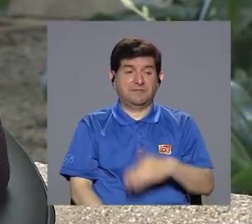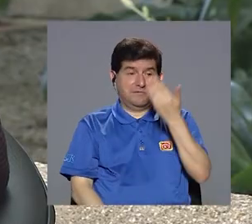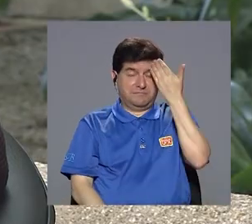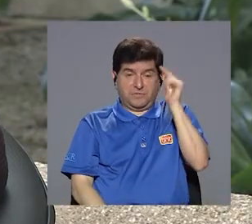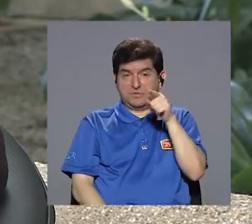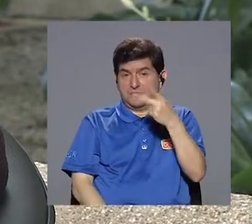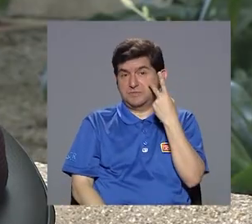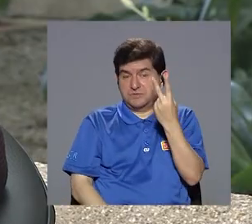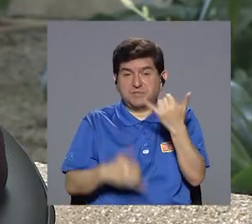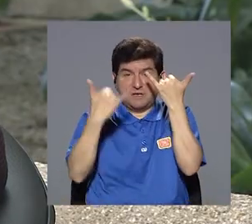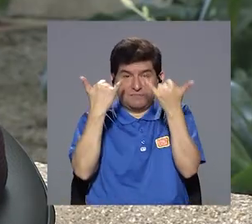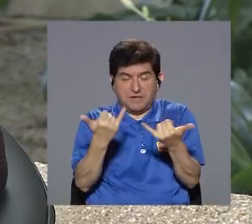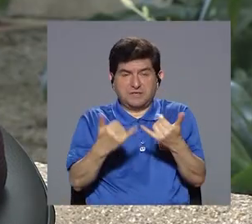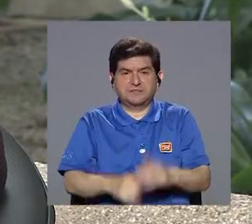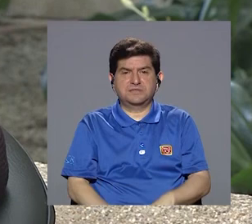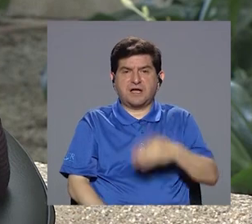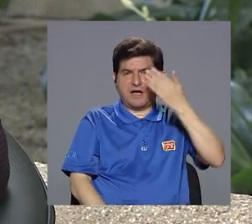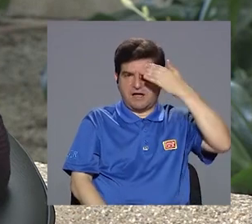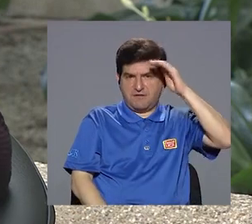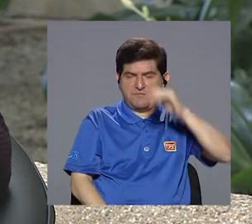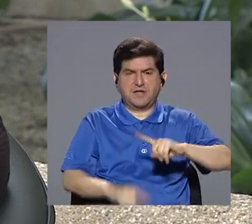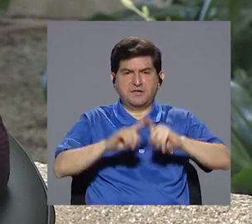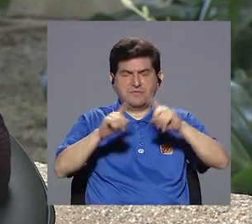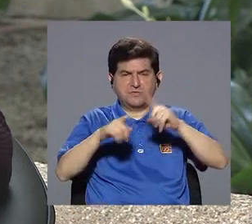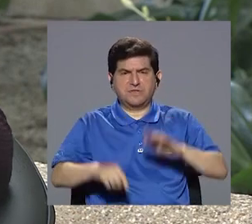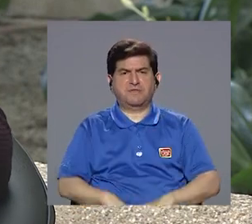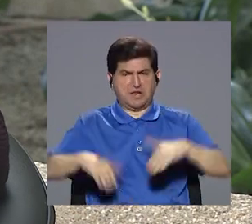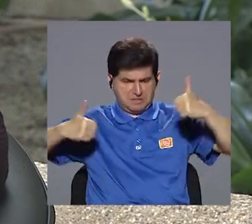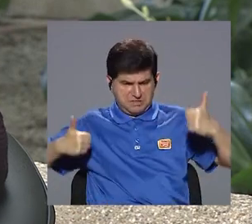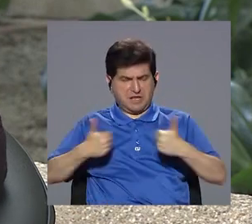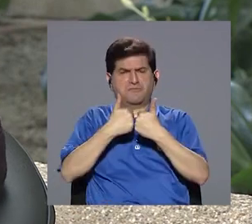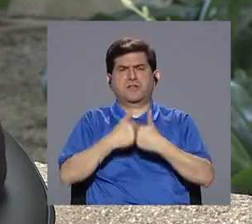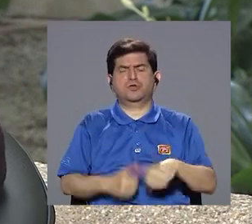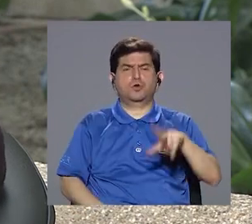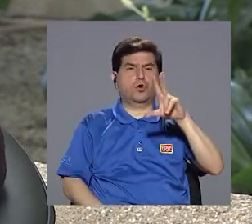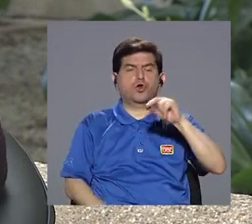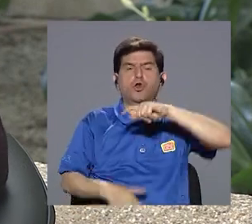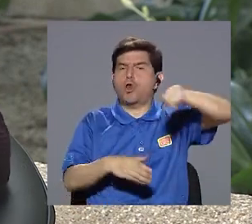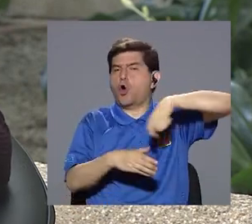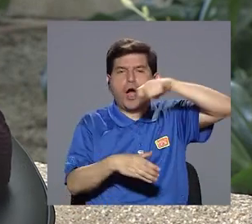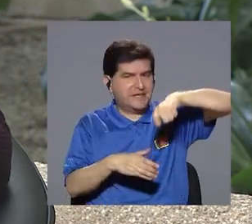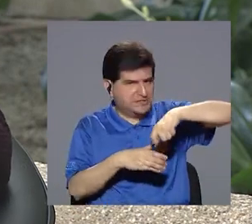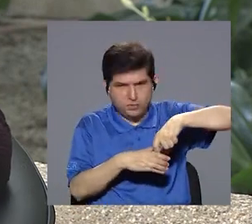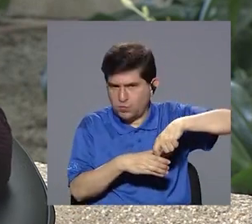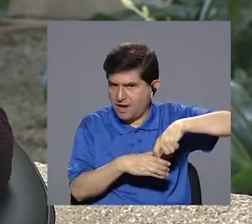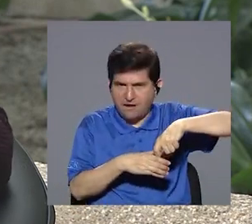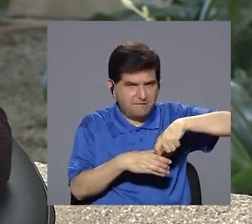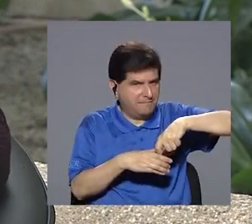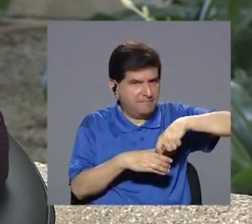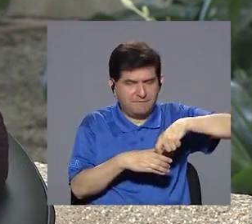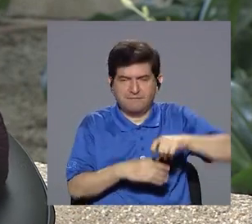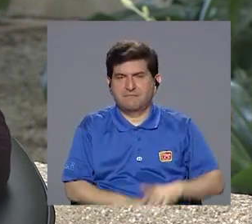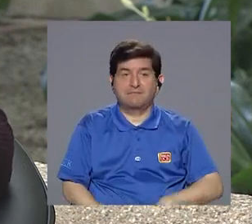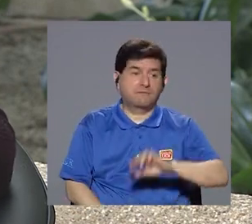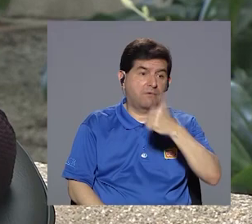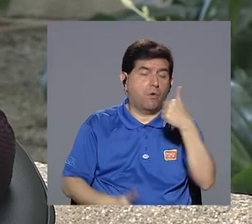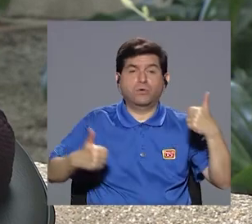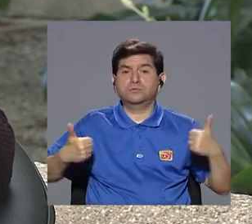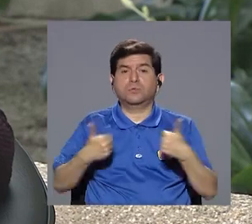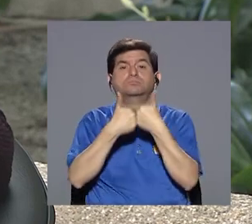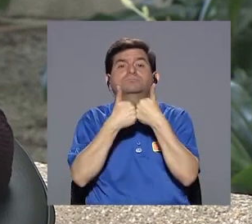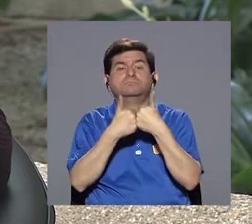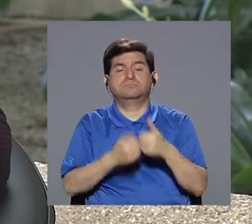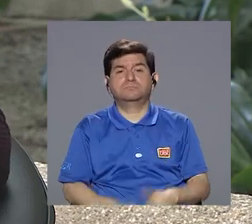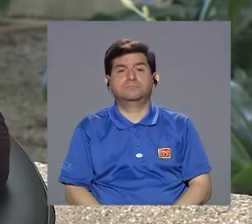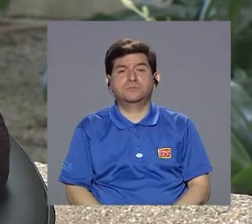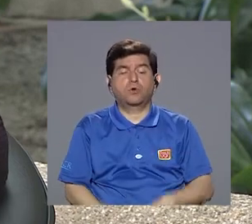si has visto ya en Face aparecen varios retos, el reto de no azúcar, hay otros retos que tienen